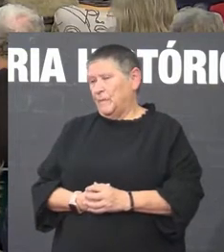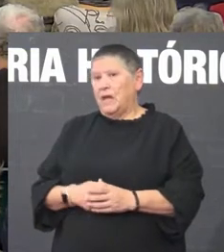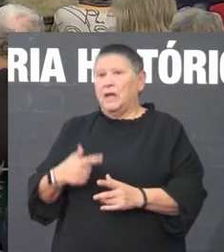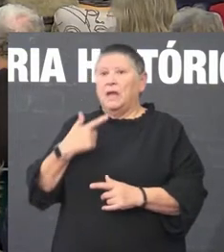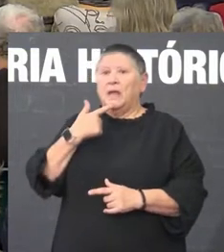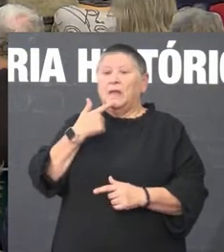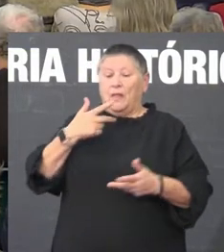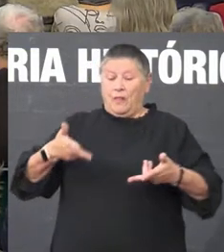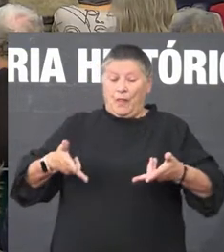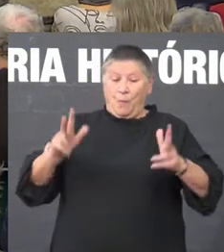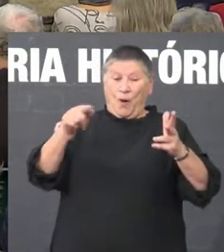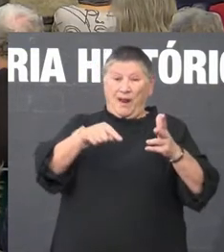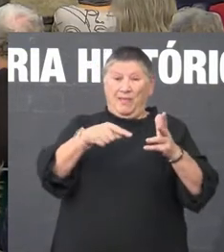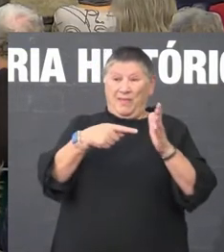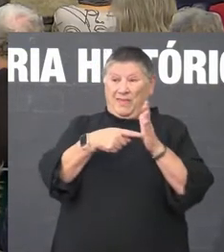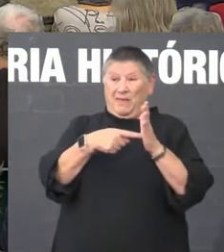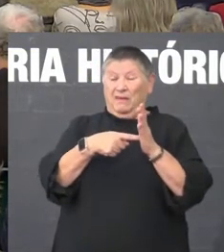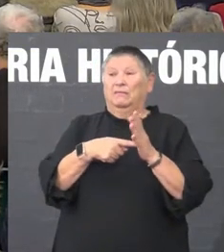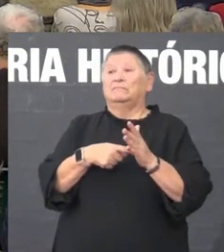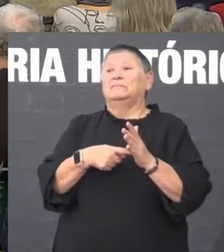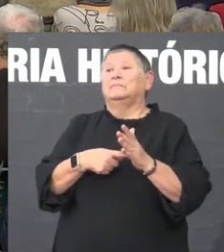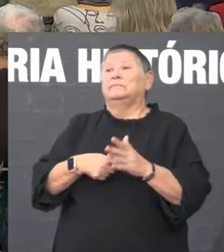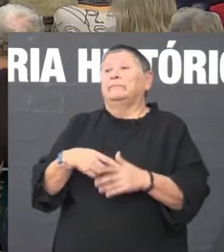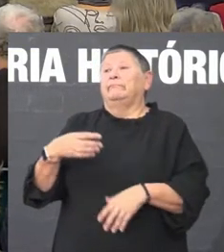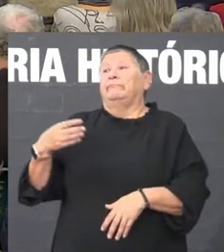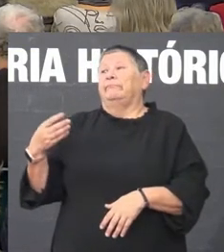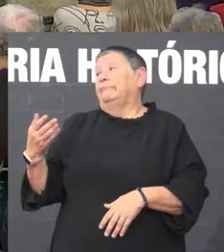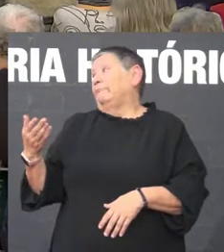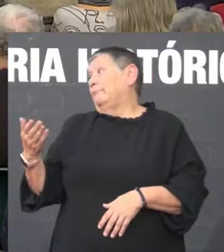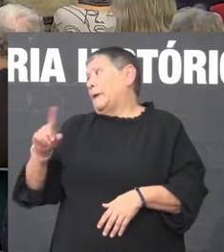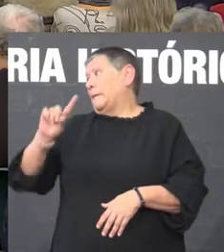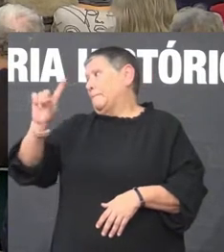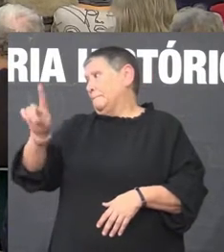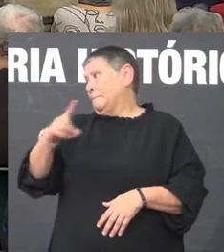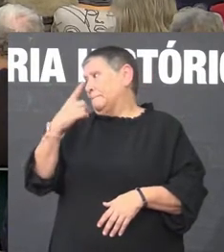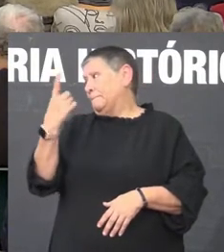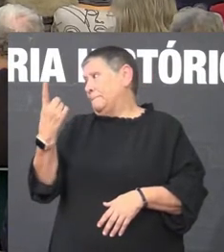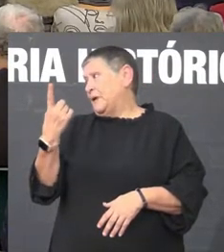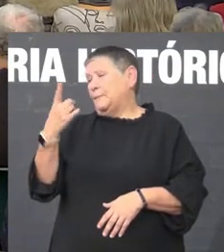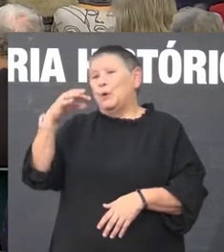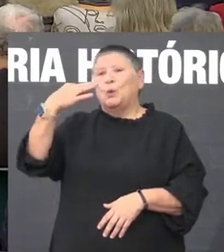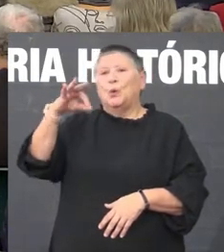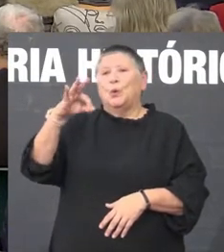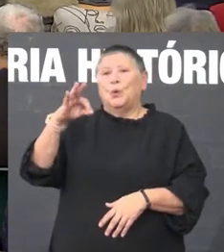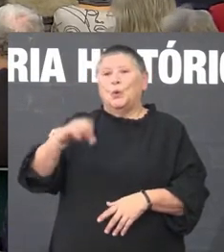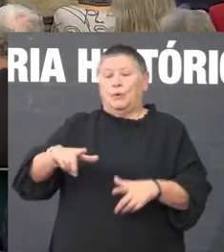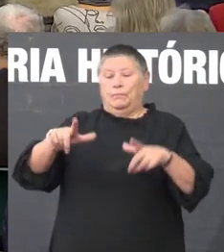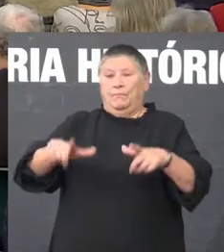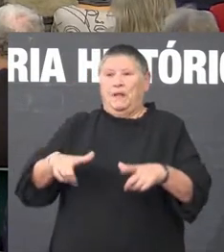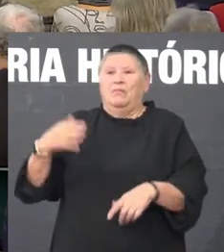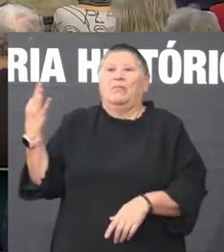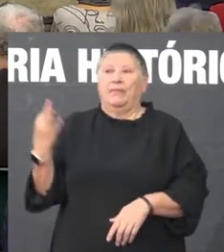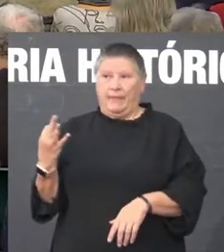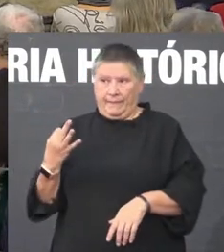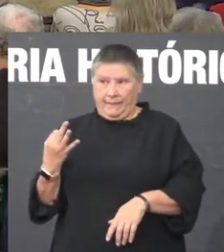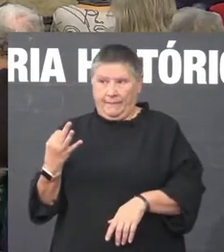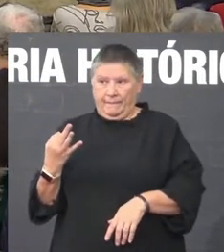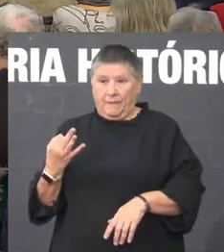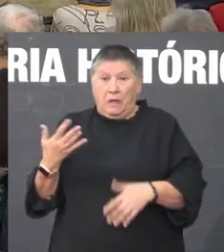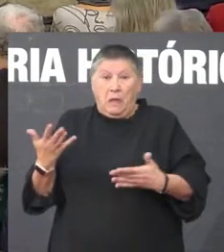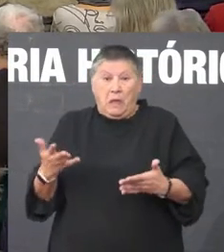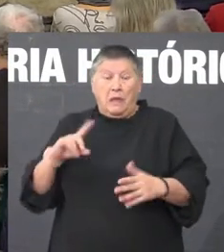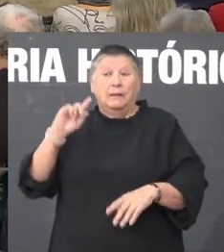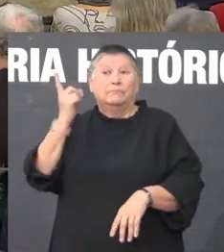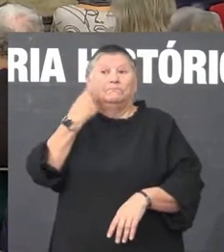democracia debería ser, digamos, el primer y único plato. Nosotros nos encontramos